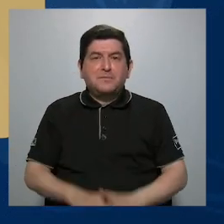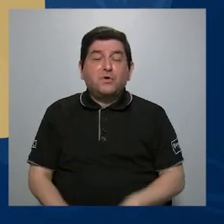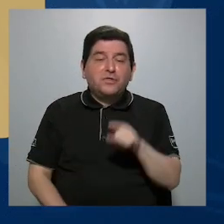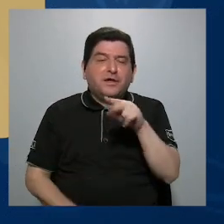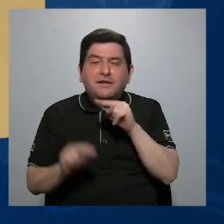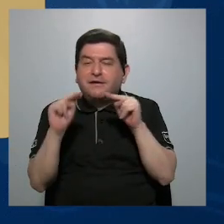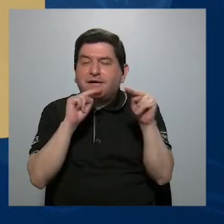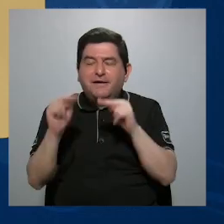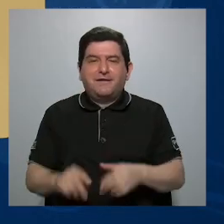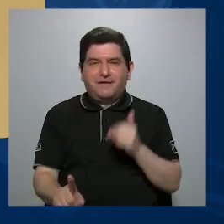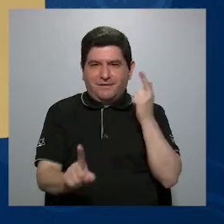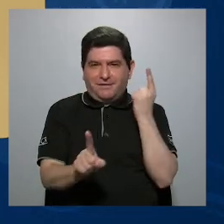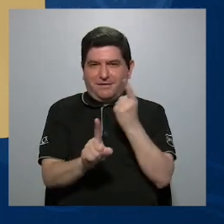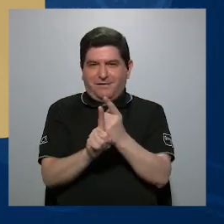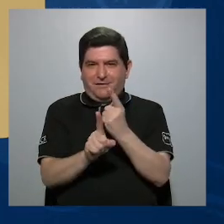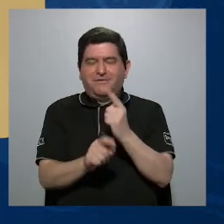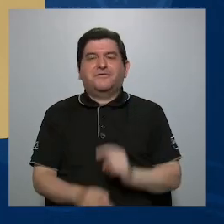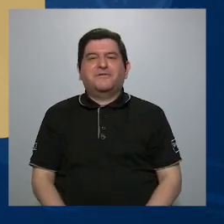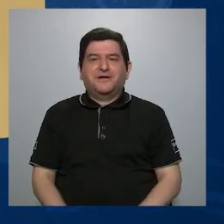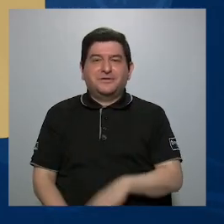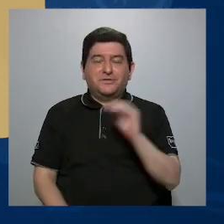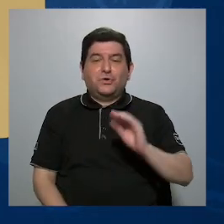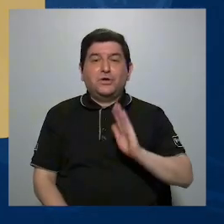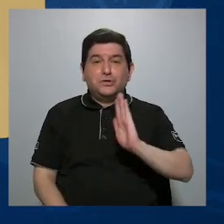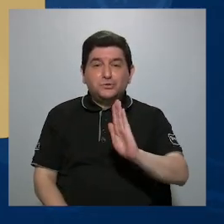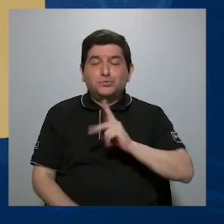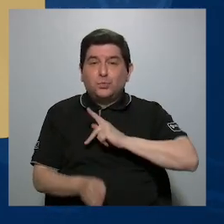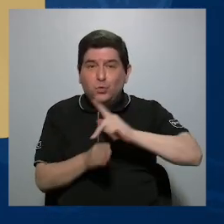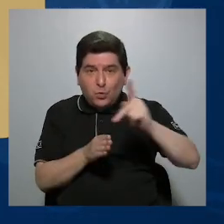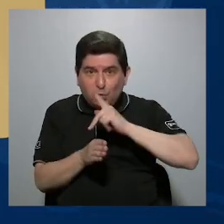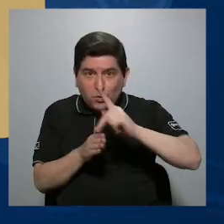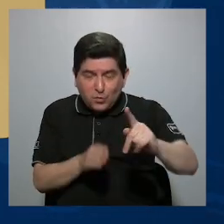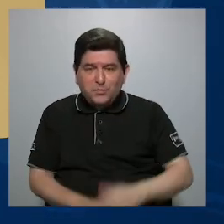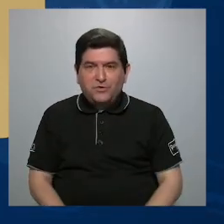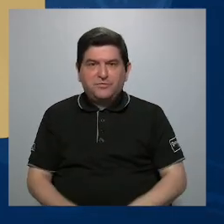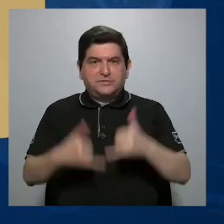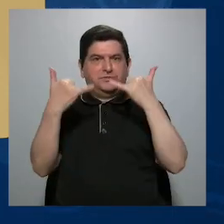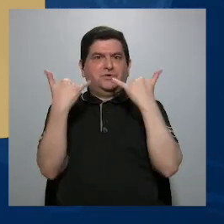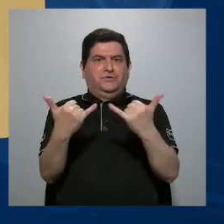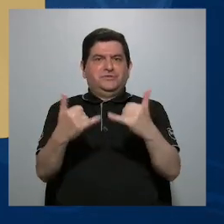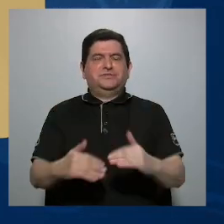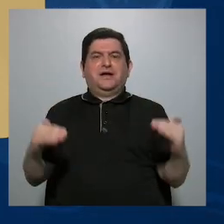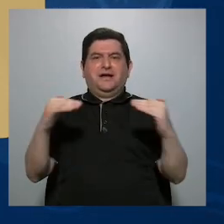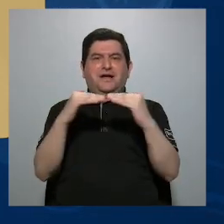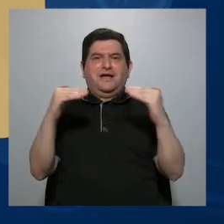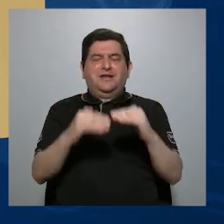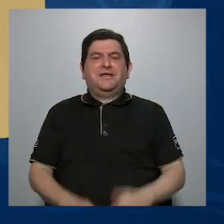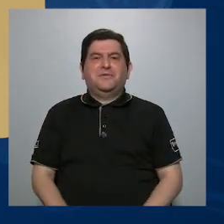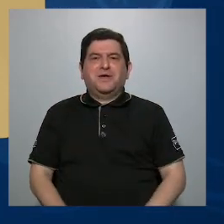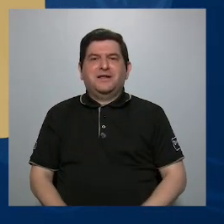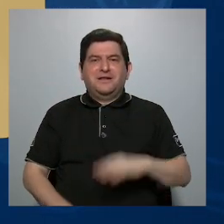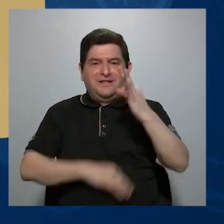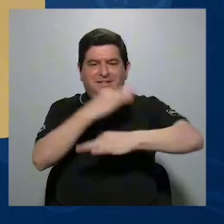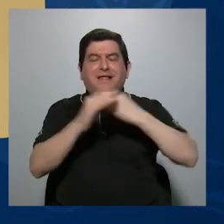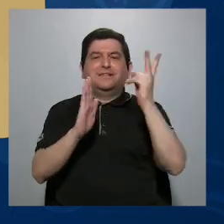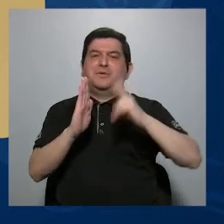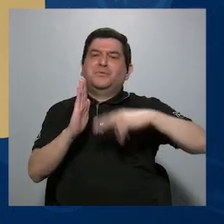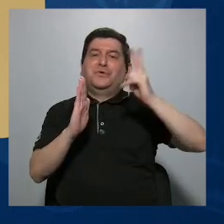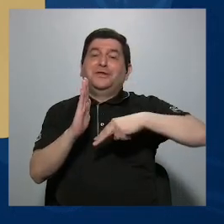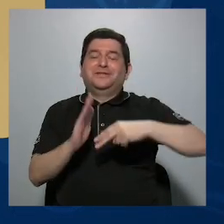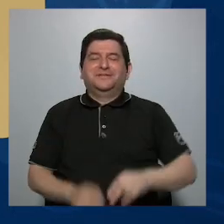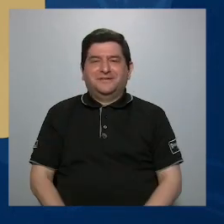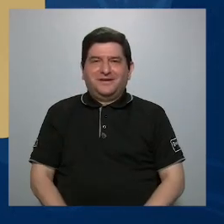para especular con acierto, y su profesión, por consiguiente, se eleva ya al rango de las